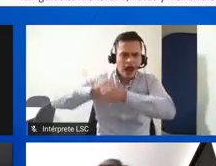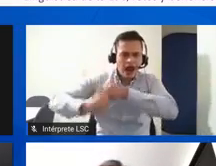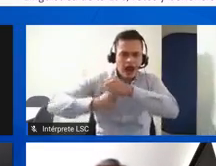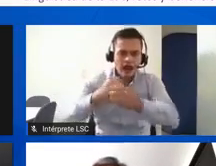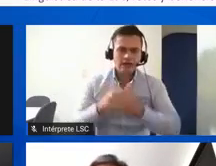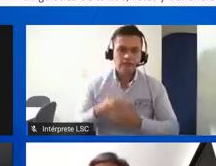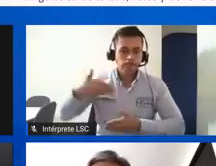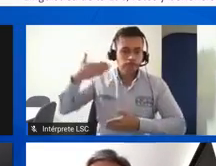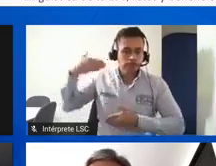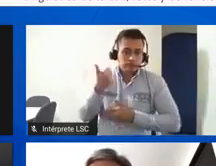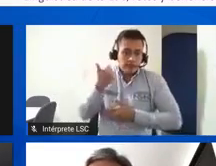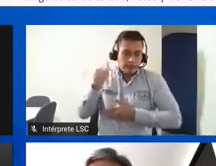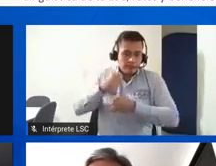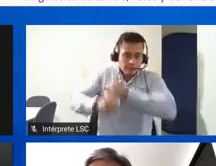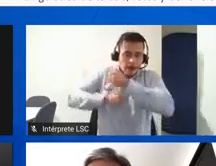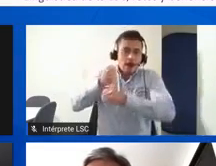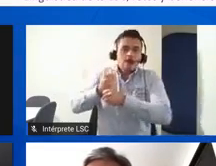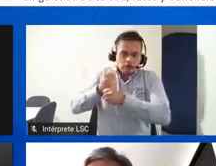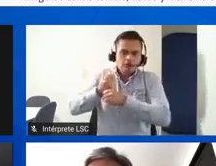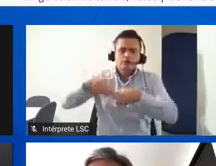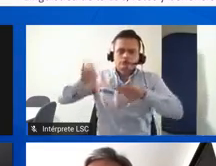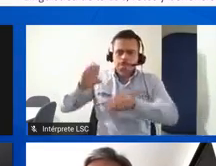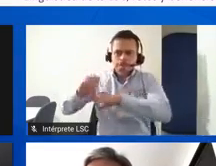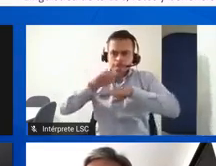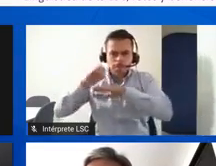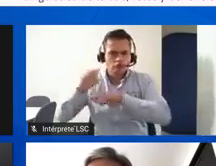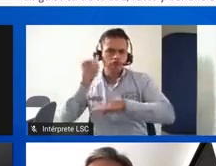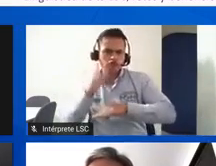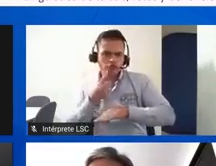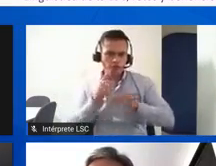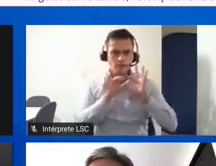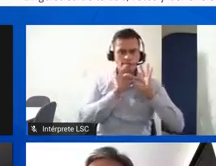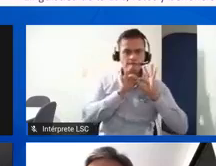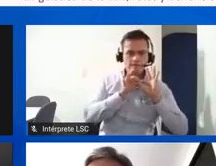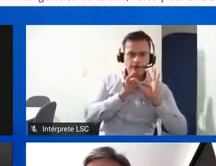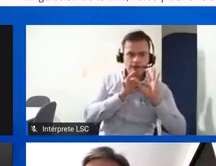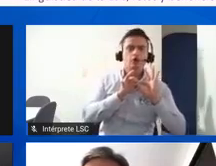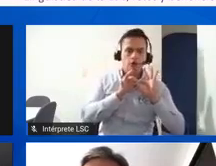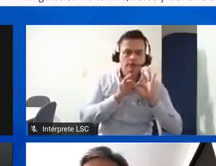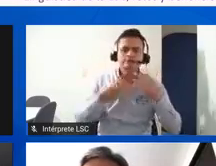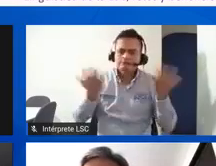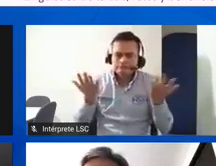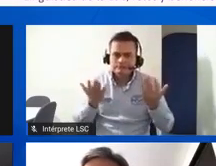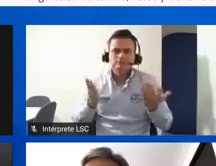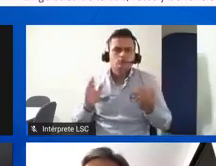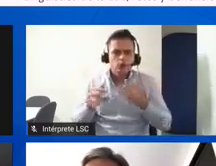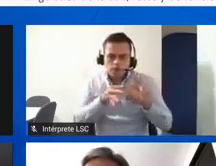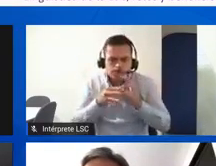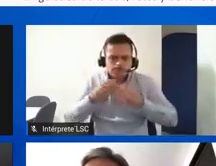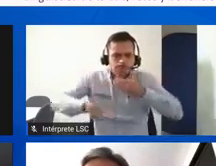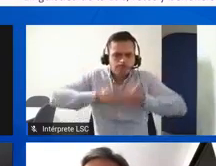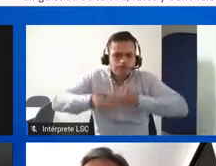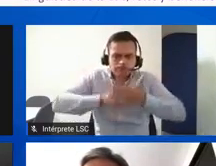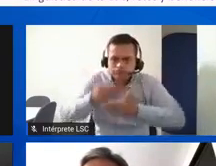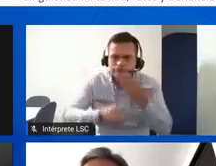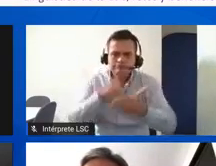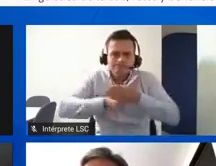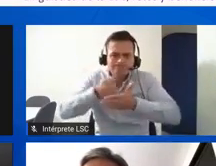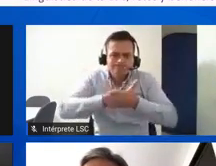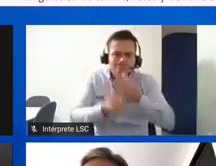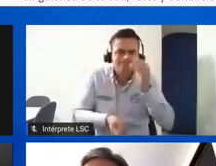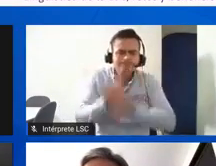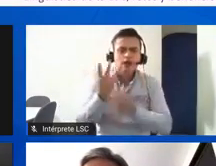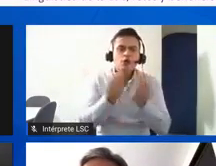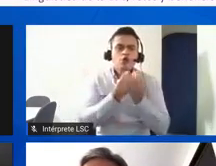organizaciones de sordos y FENASCOL han venido también liderando una iniciativa específica de crear el Consejo Nacional de